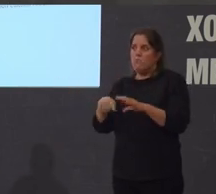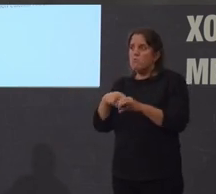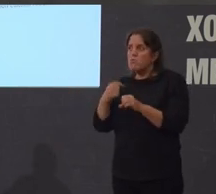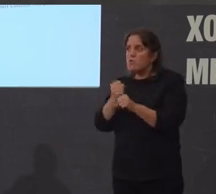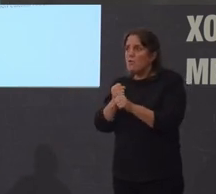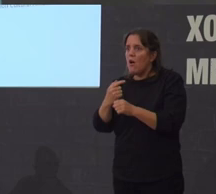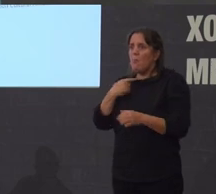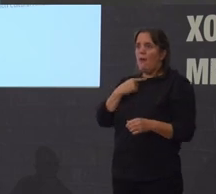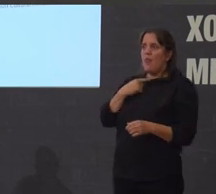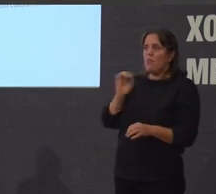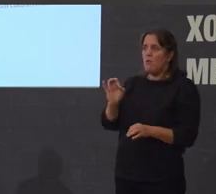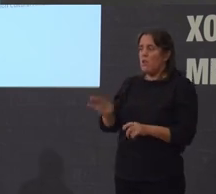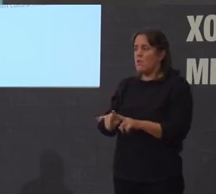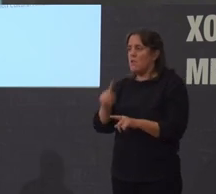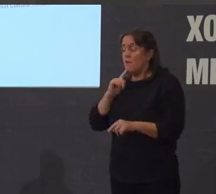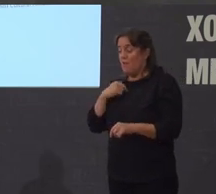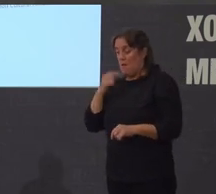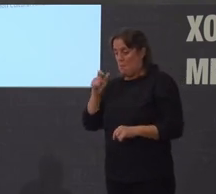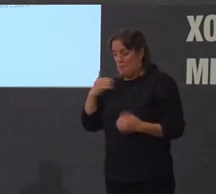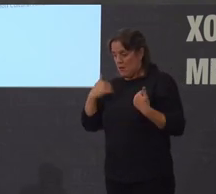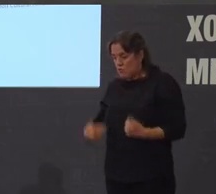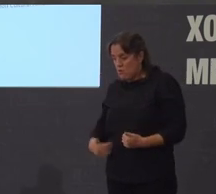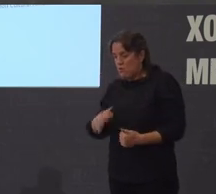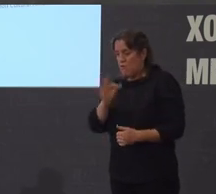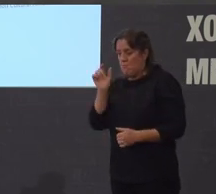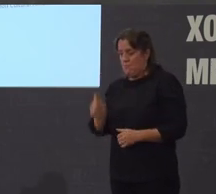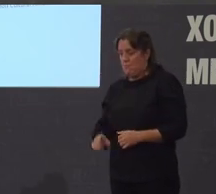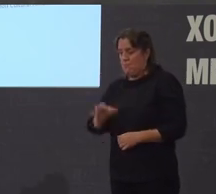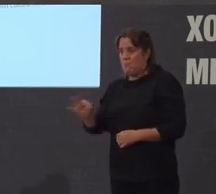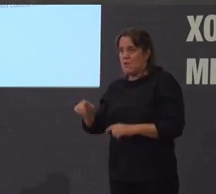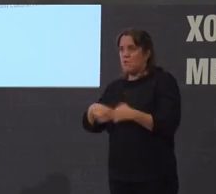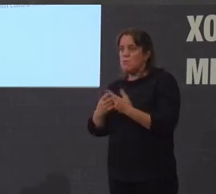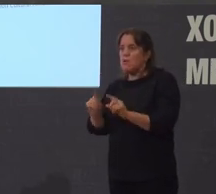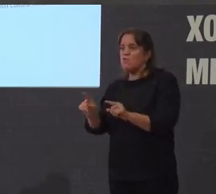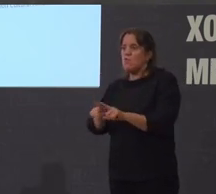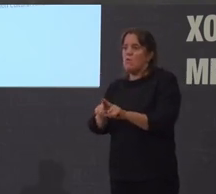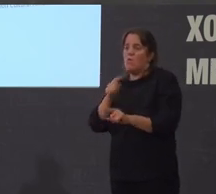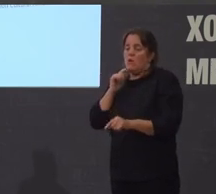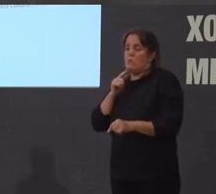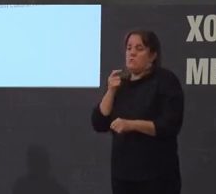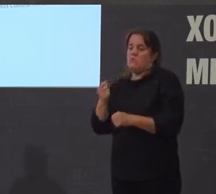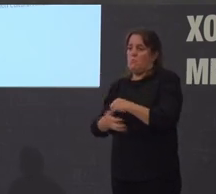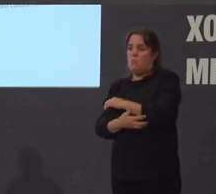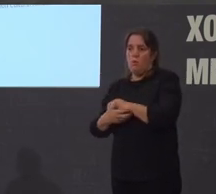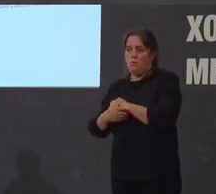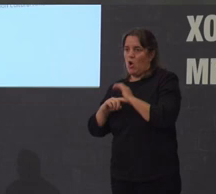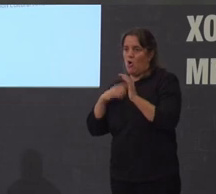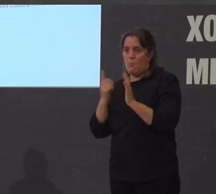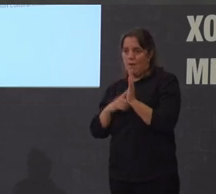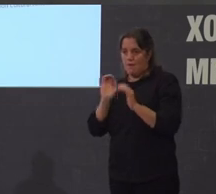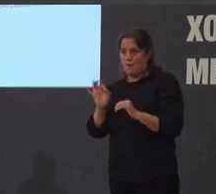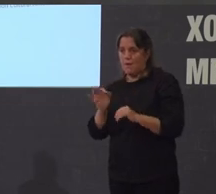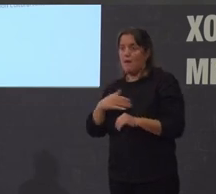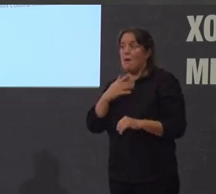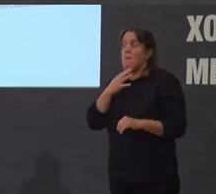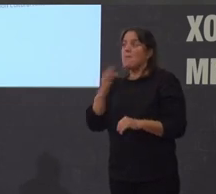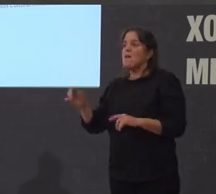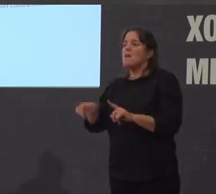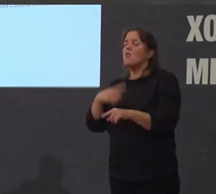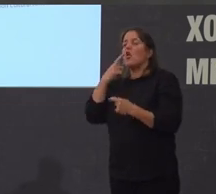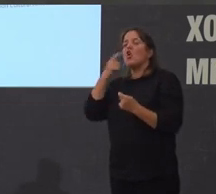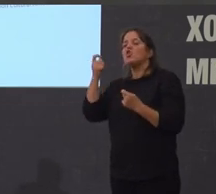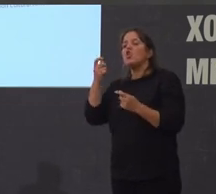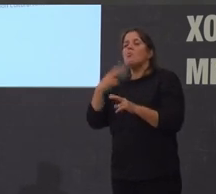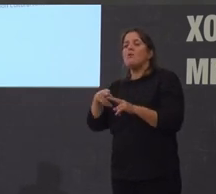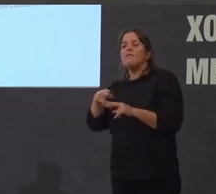que a persona ya su familia quedaban la indigencia más absoluta aparte de que tiña de control político